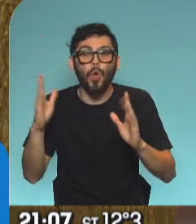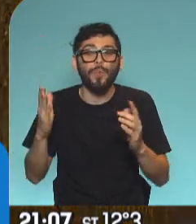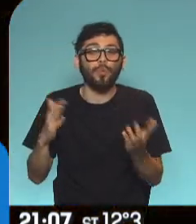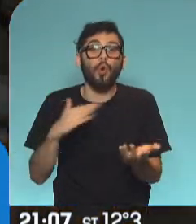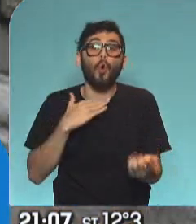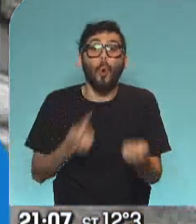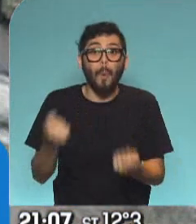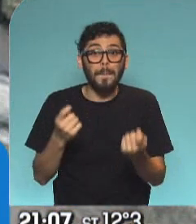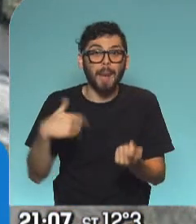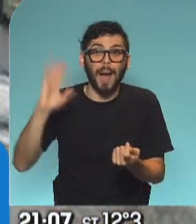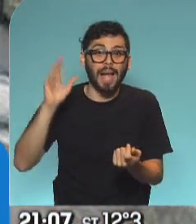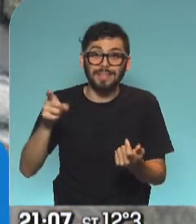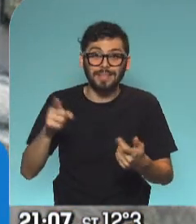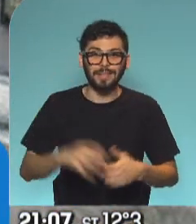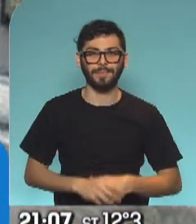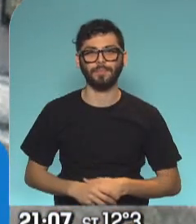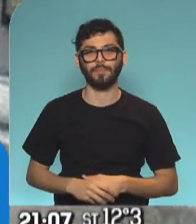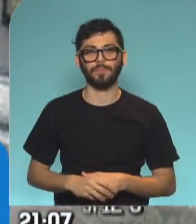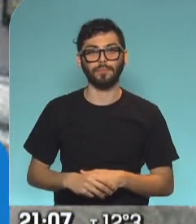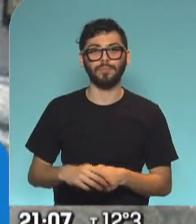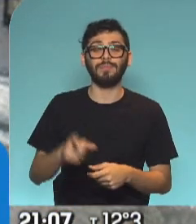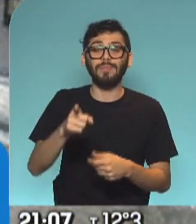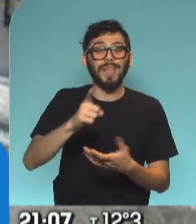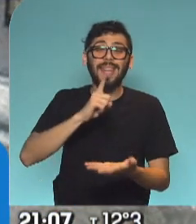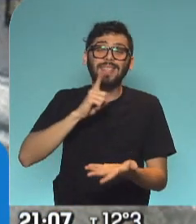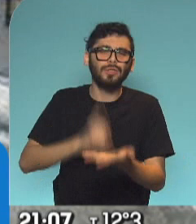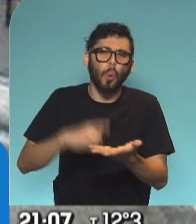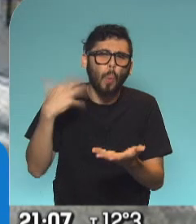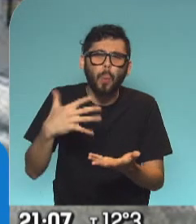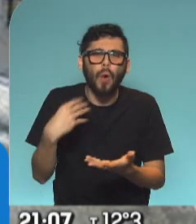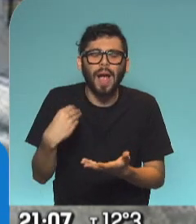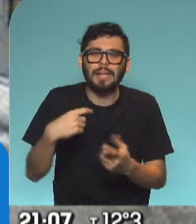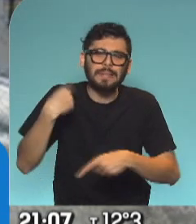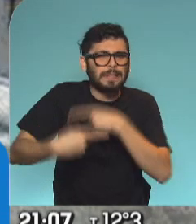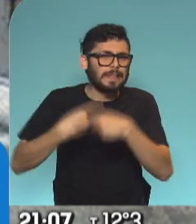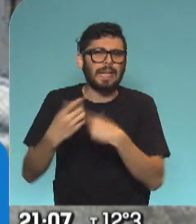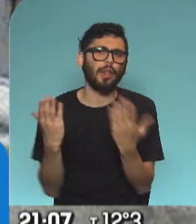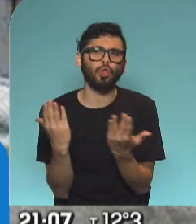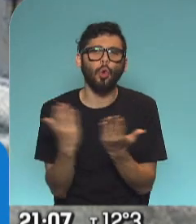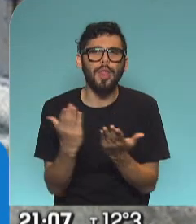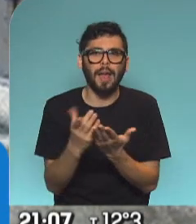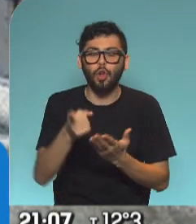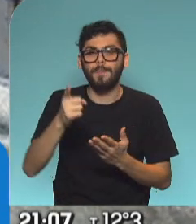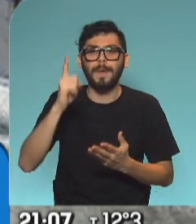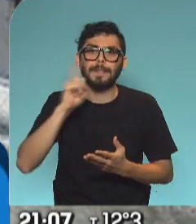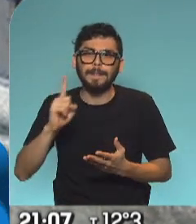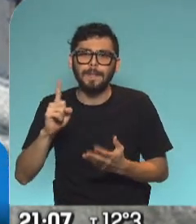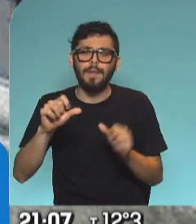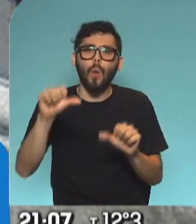cumbia. Una decisión trascendental en su vida fue seguir estudiando. No sabía si ser